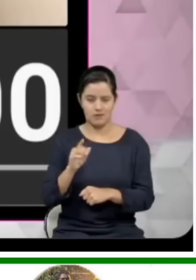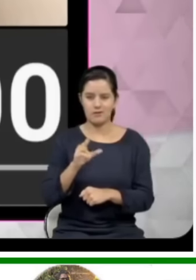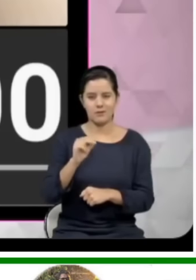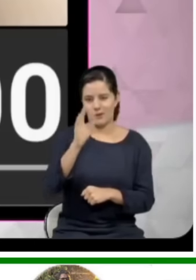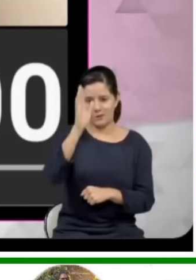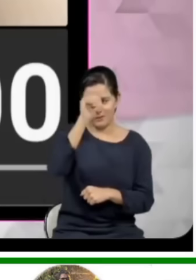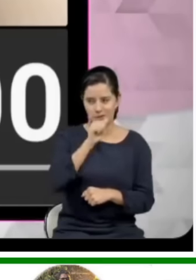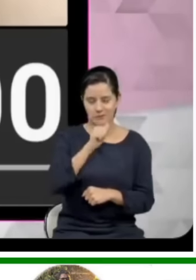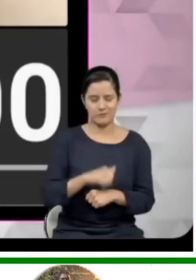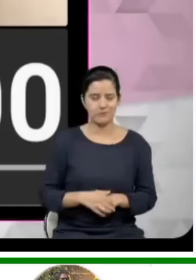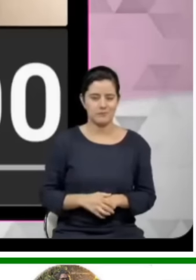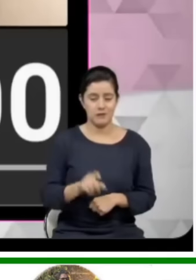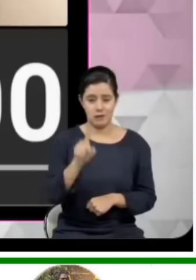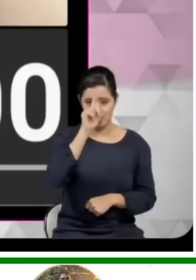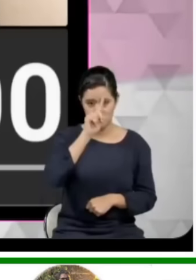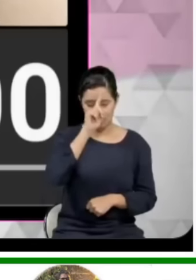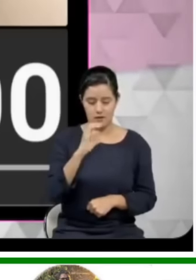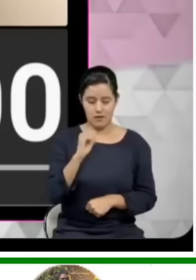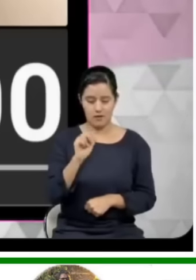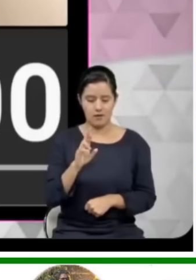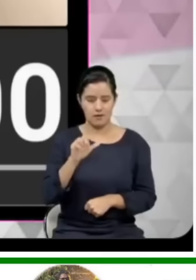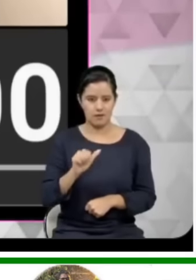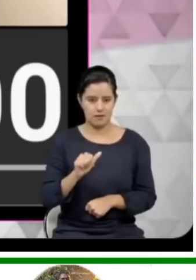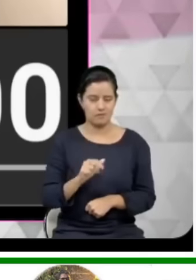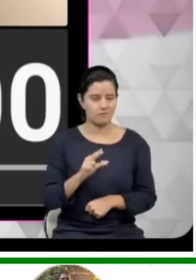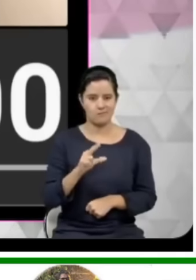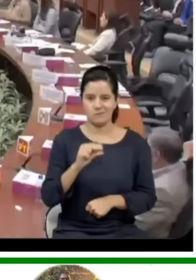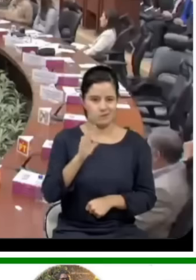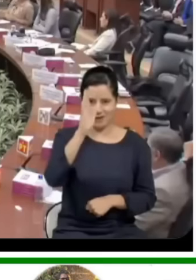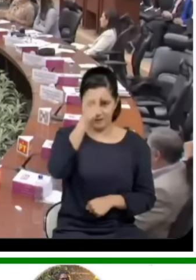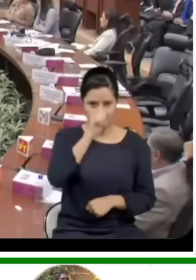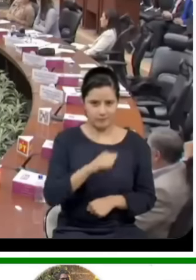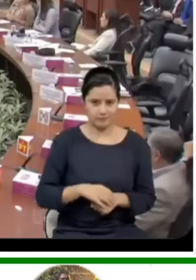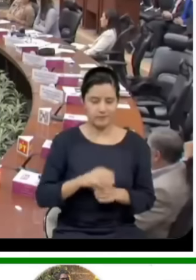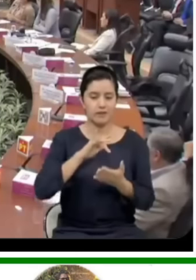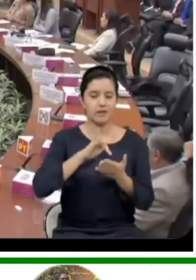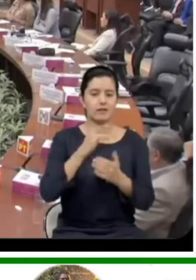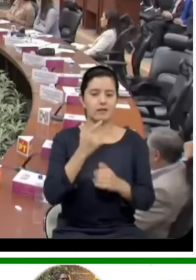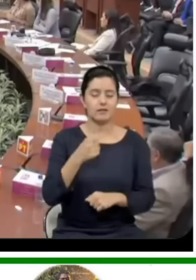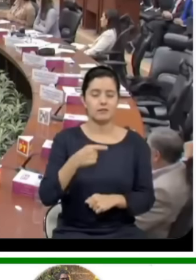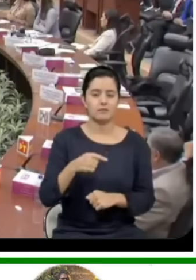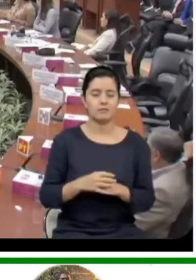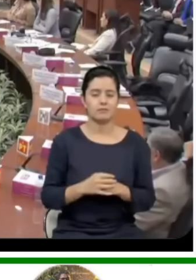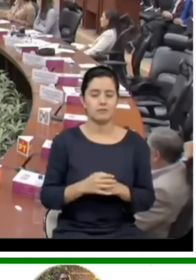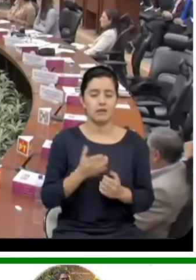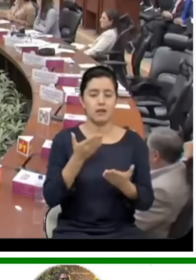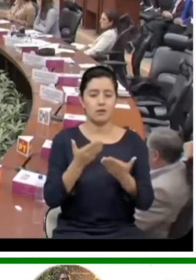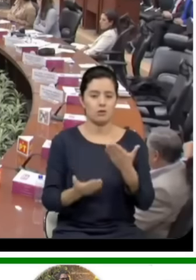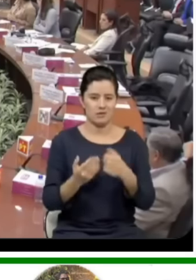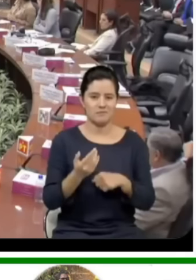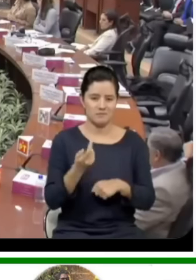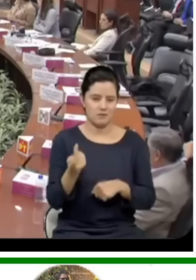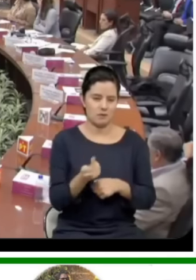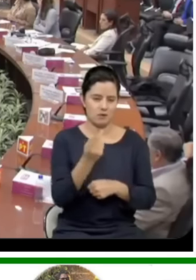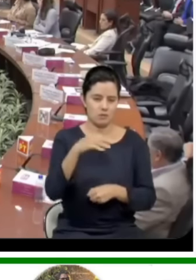vamos a ir a la votación donde los consejeros votan si cambiaban de empresa Aunque aquí